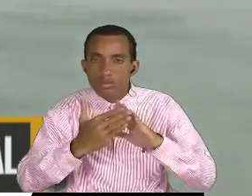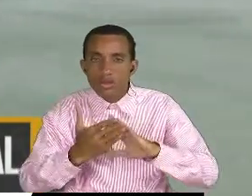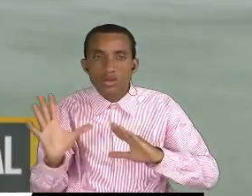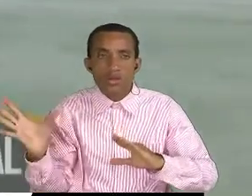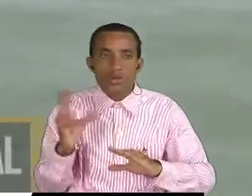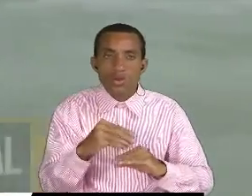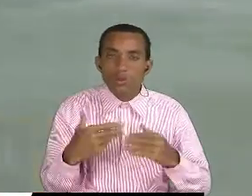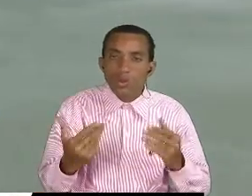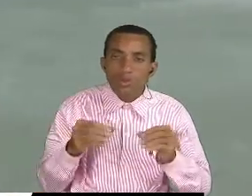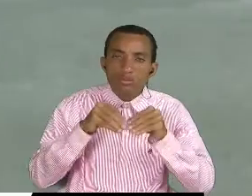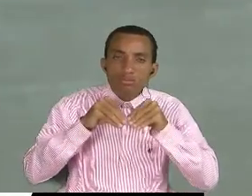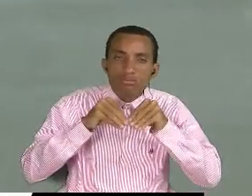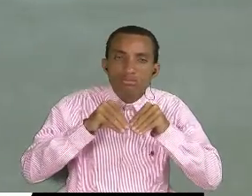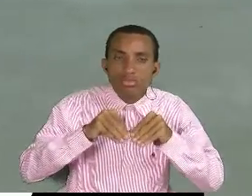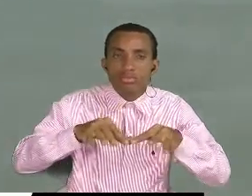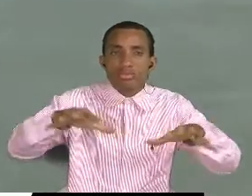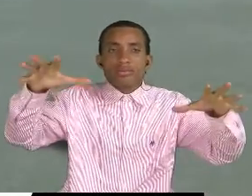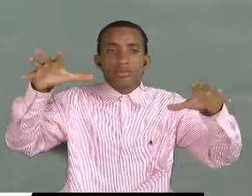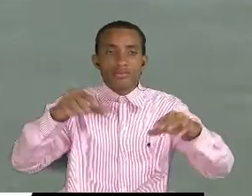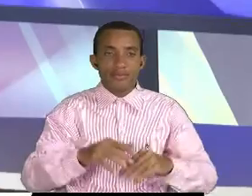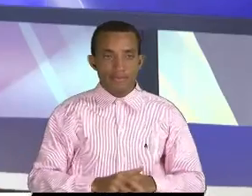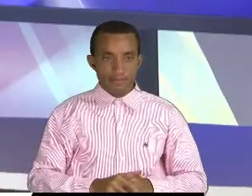de difusión masivos.